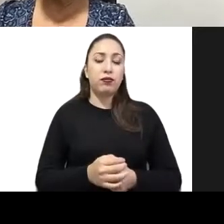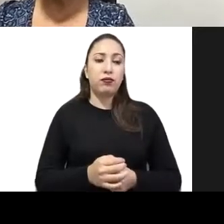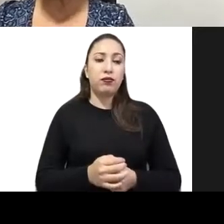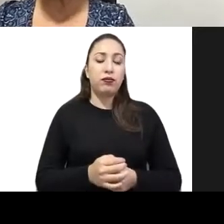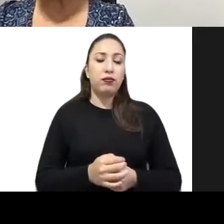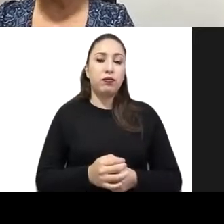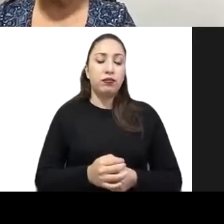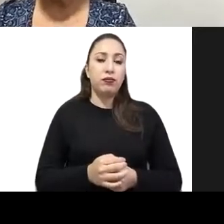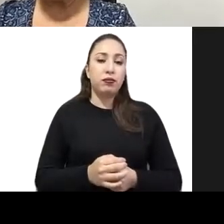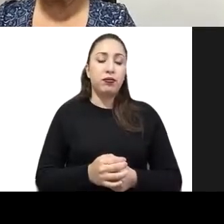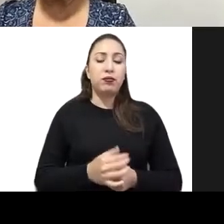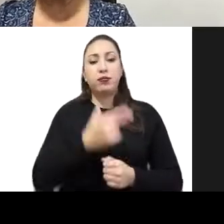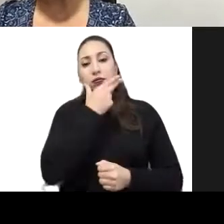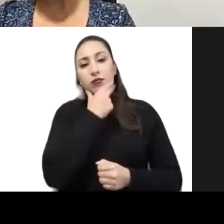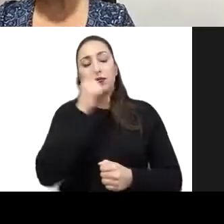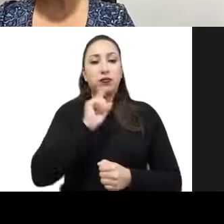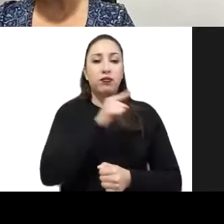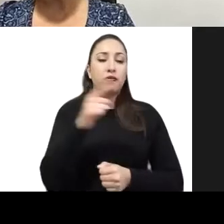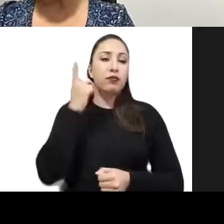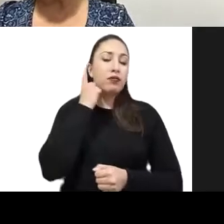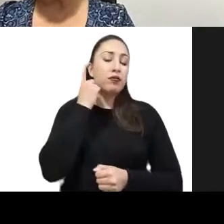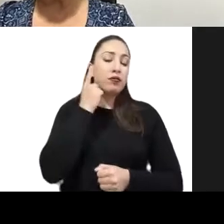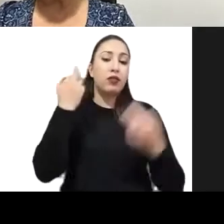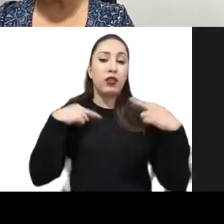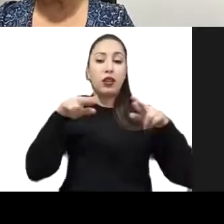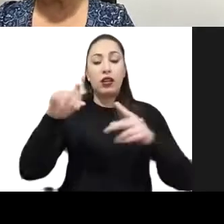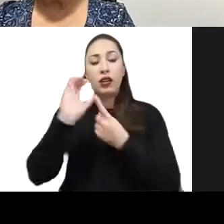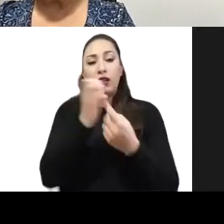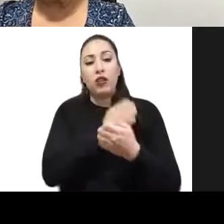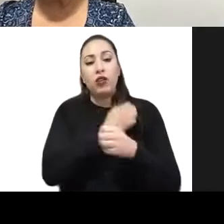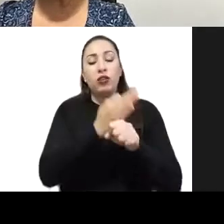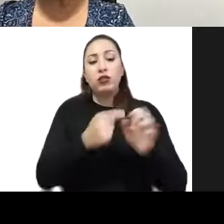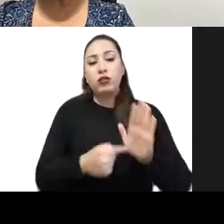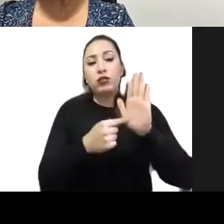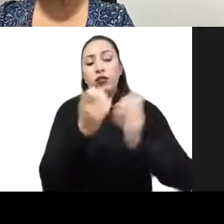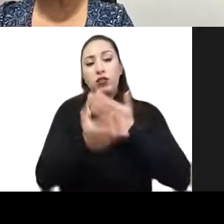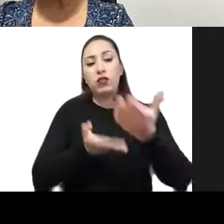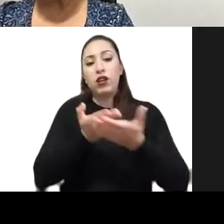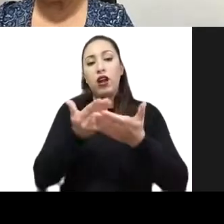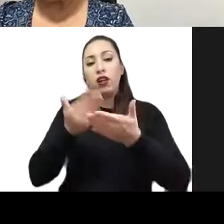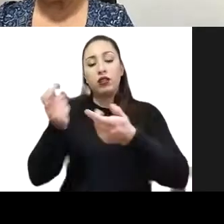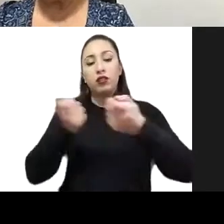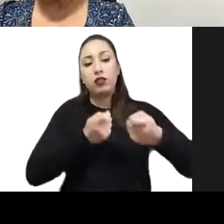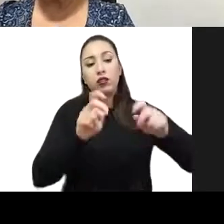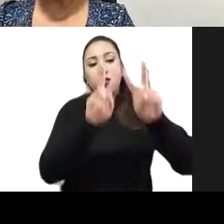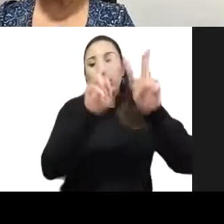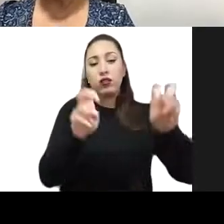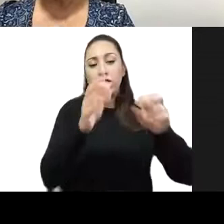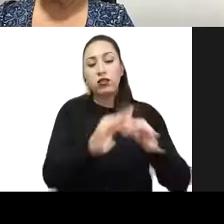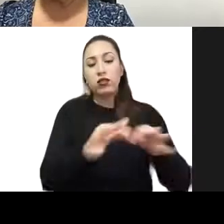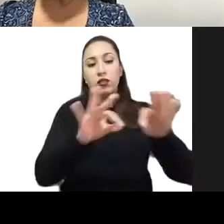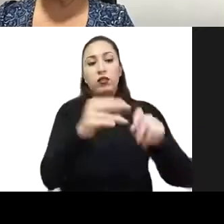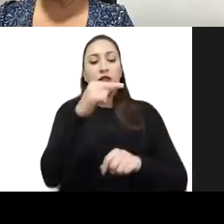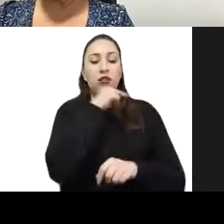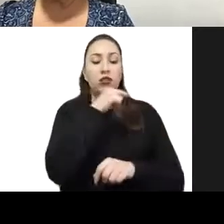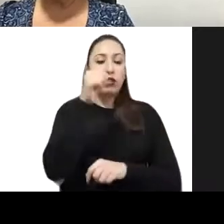Diputadas y diputados, en nombre de la Comisión de Educación, presento el dictamen a la proposición con punto de acuerdo por el que, de